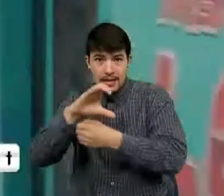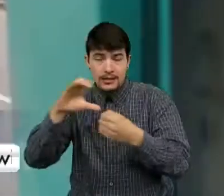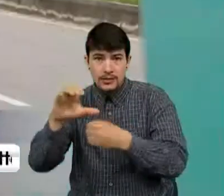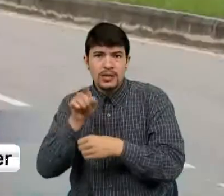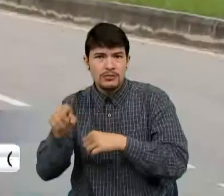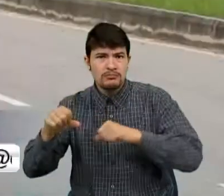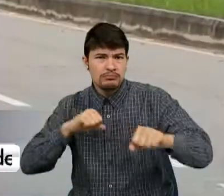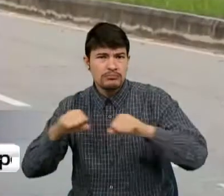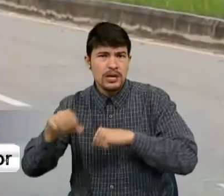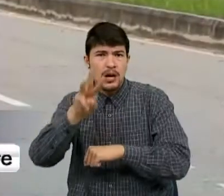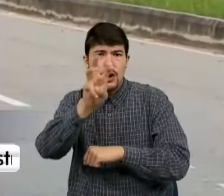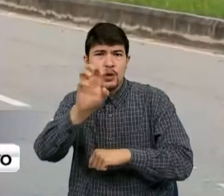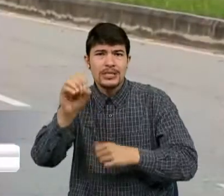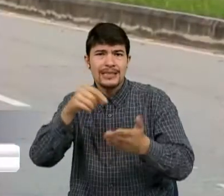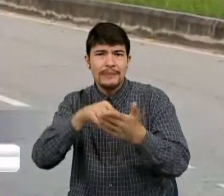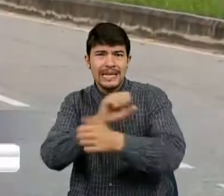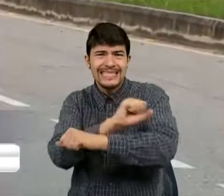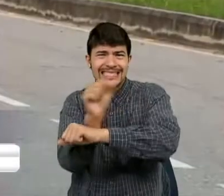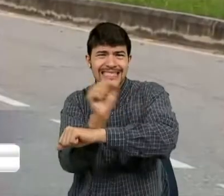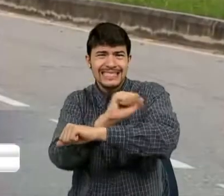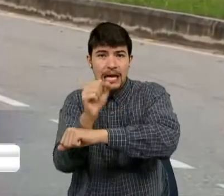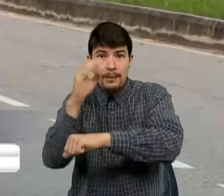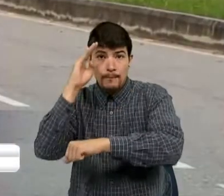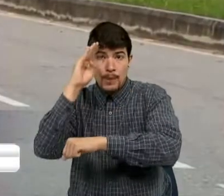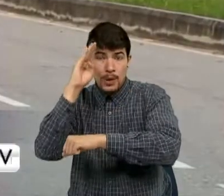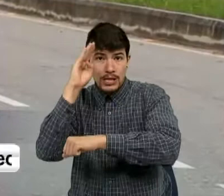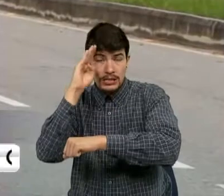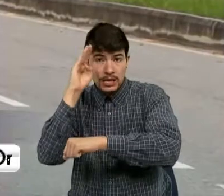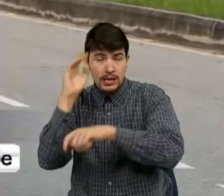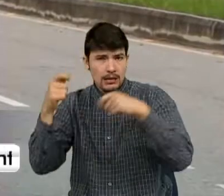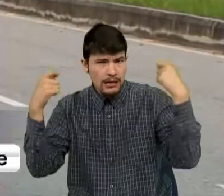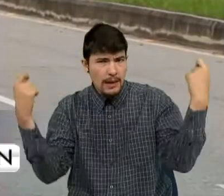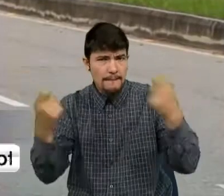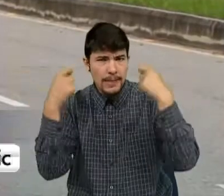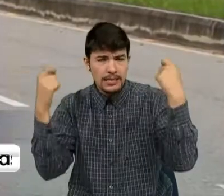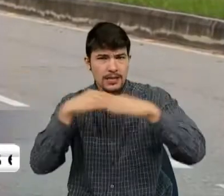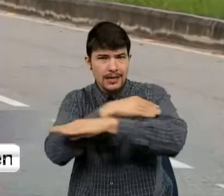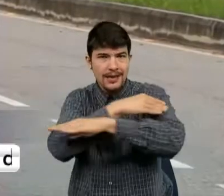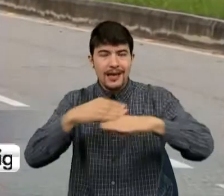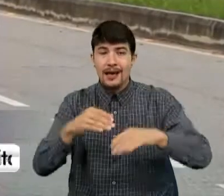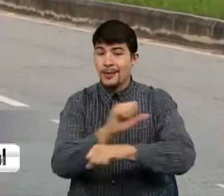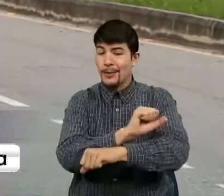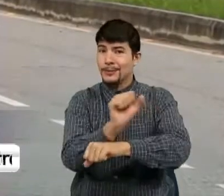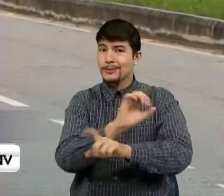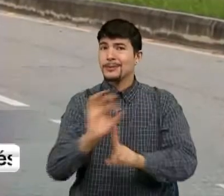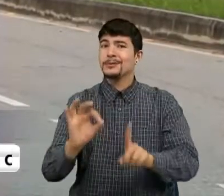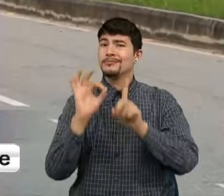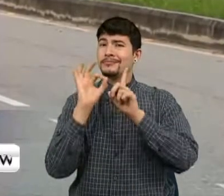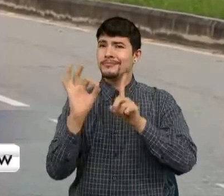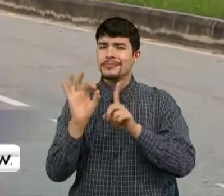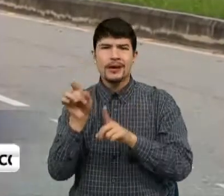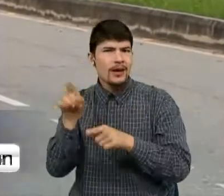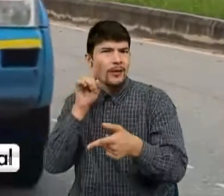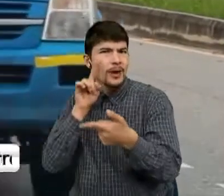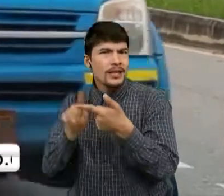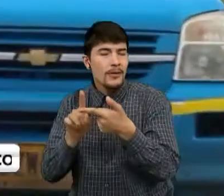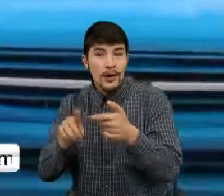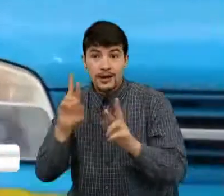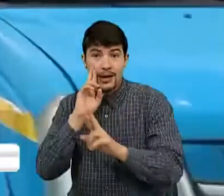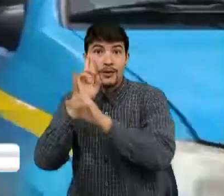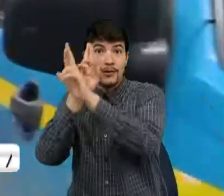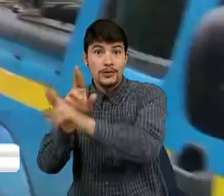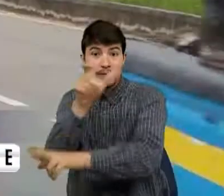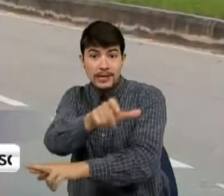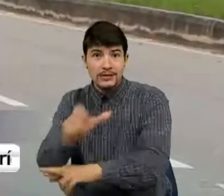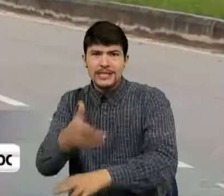movilizaron más de 80.000 vehículos la policía lanzó su campaña vi al conductor ejemplar destinada a resaltar a